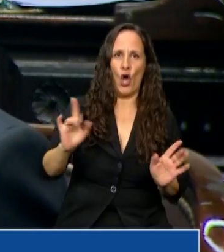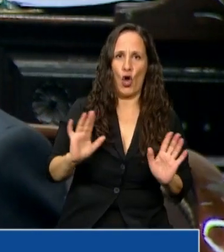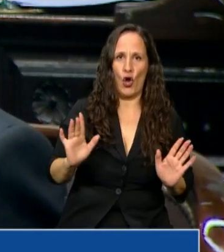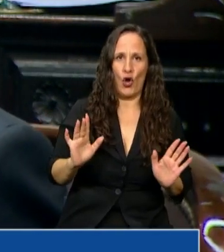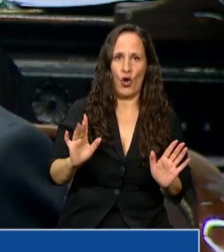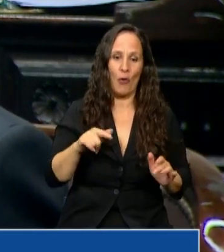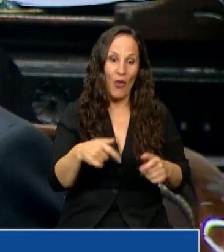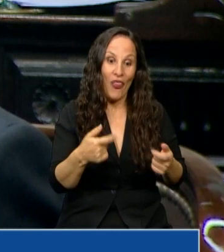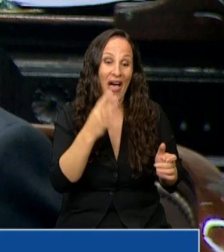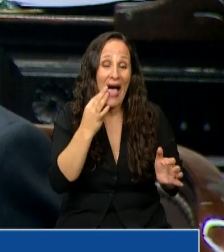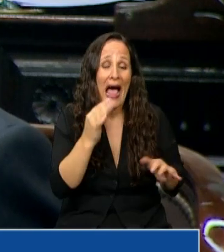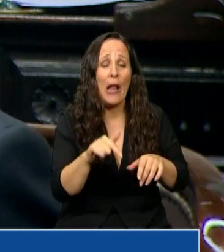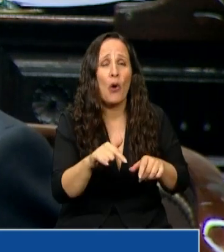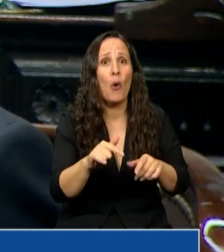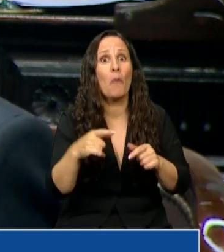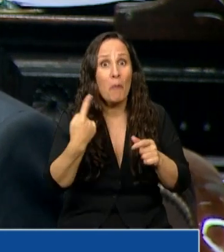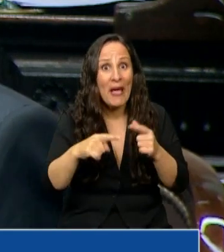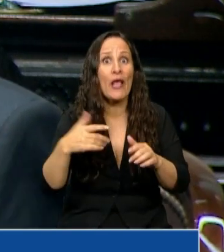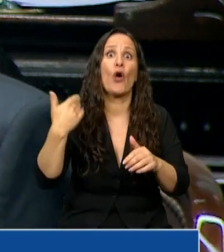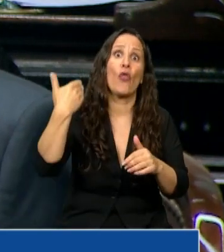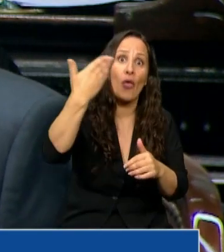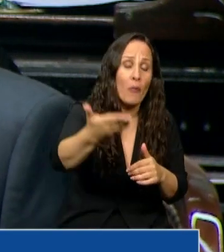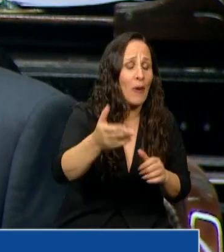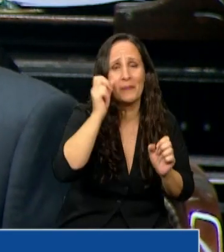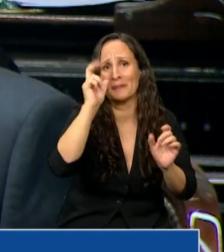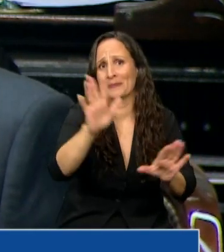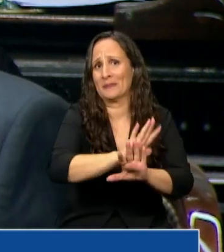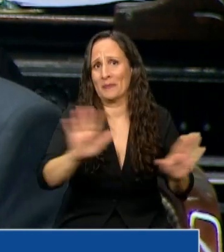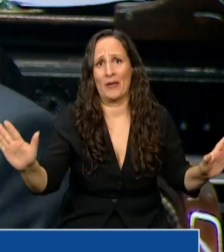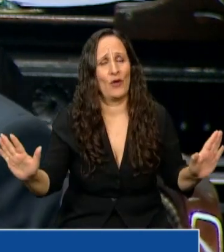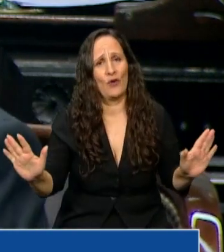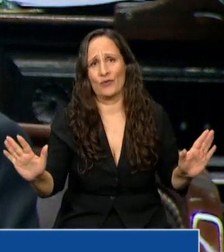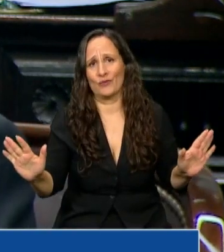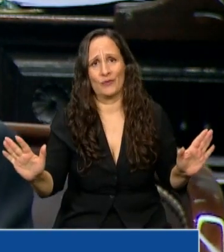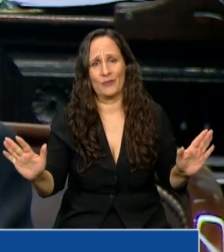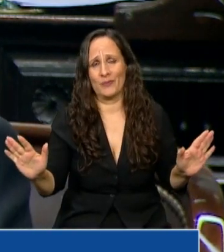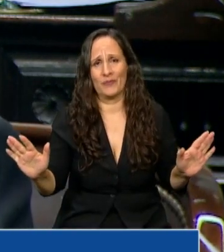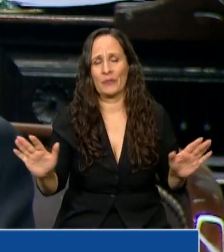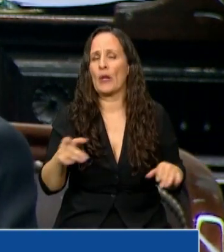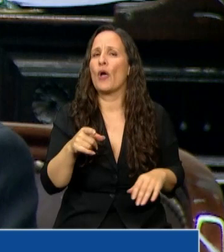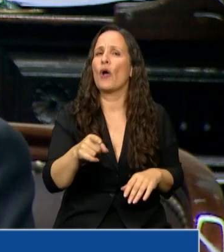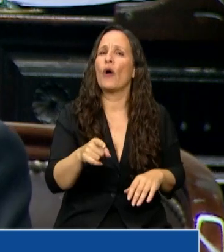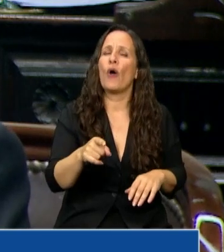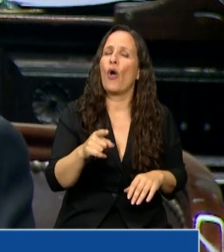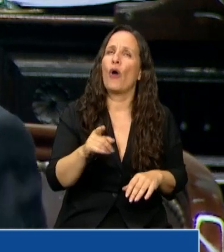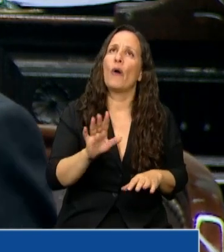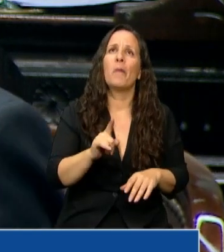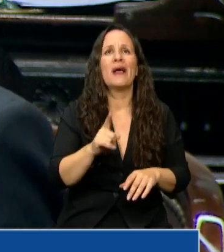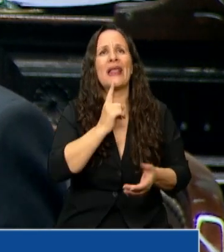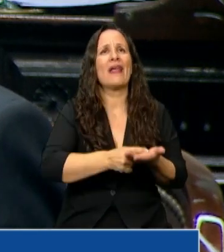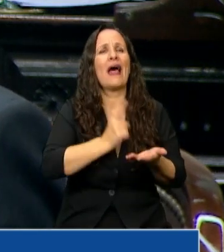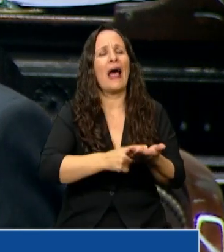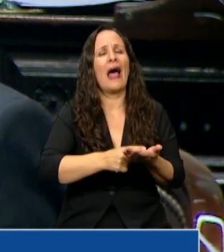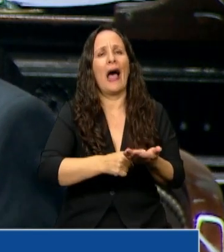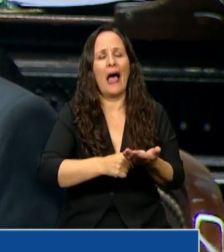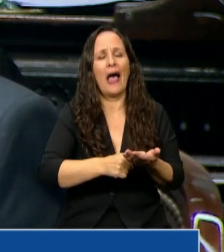allá y hambre para dentro de un rato. No se puede cargar con la mochila de estas